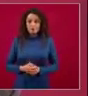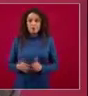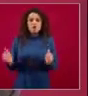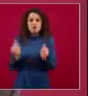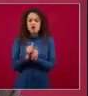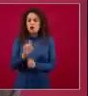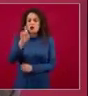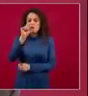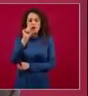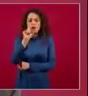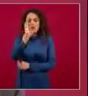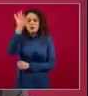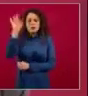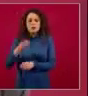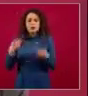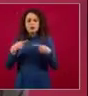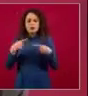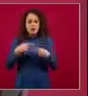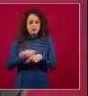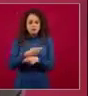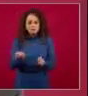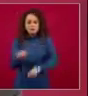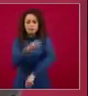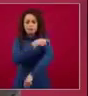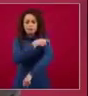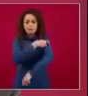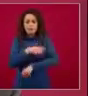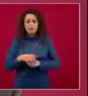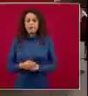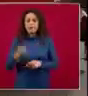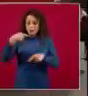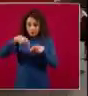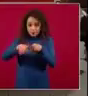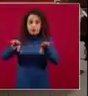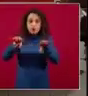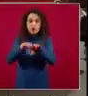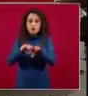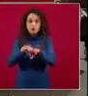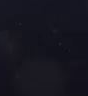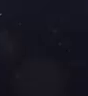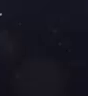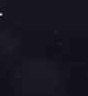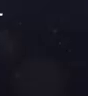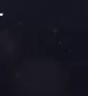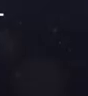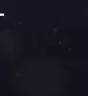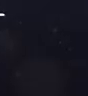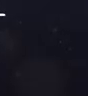20% de la población, si se inicia con personas adultas mayores.